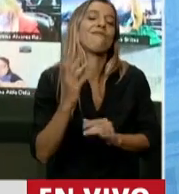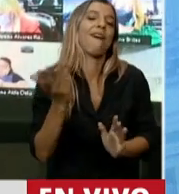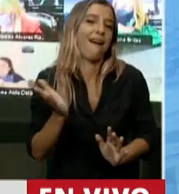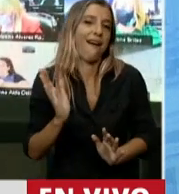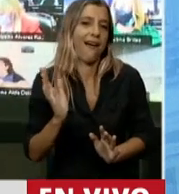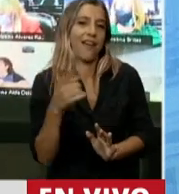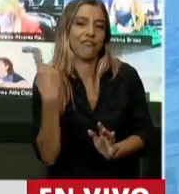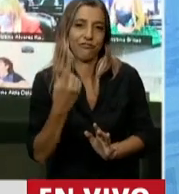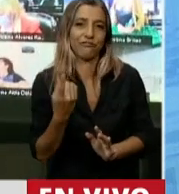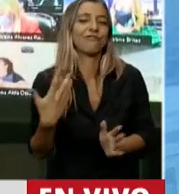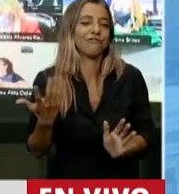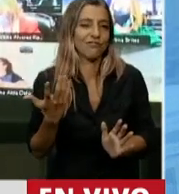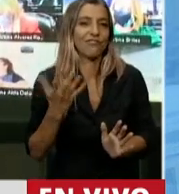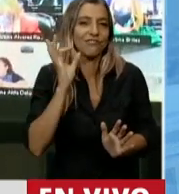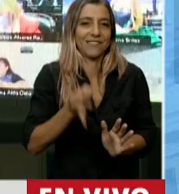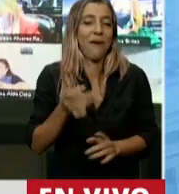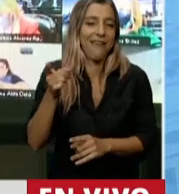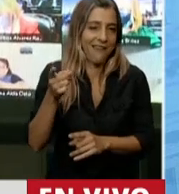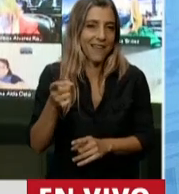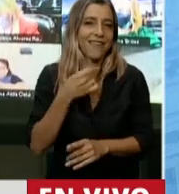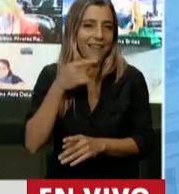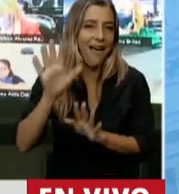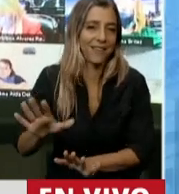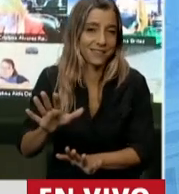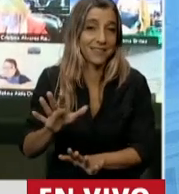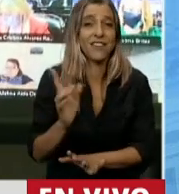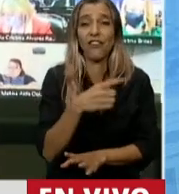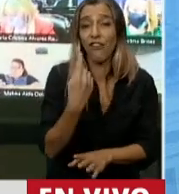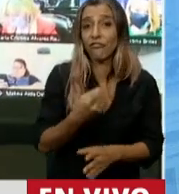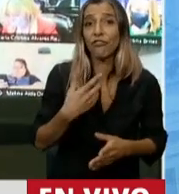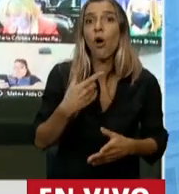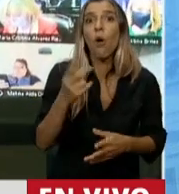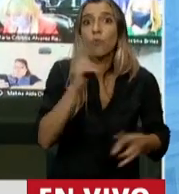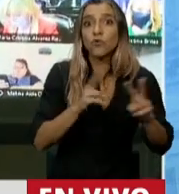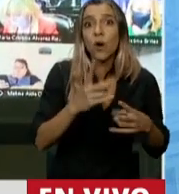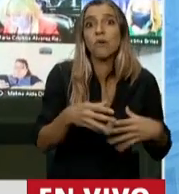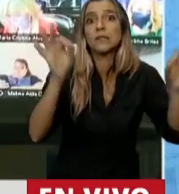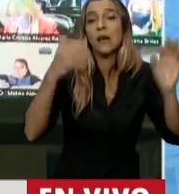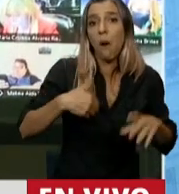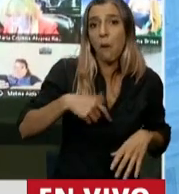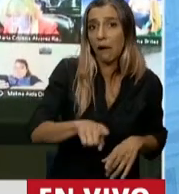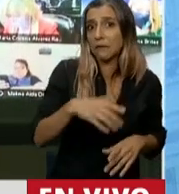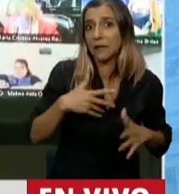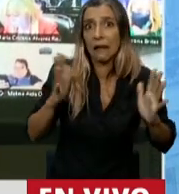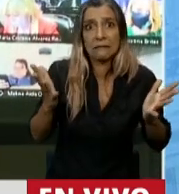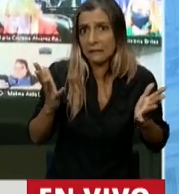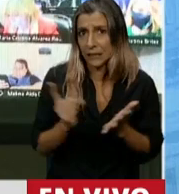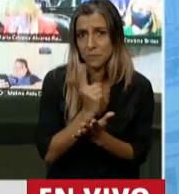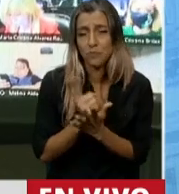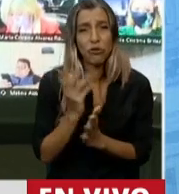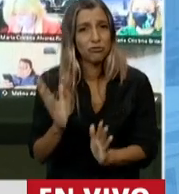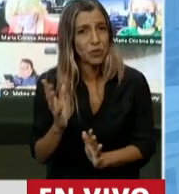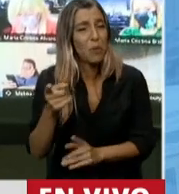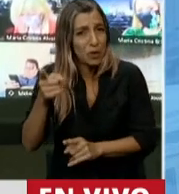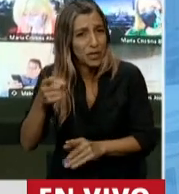al país para evitar que ella se convierta en la justicia. Sostuve el primero de septiembre que